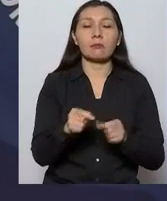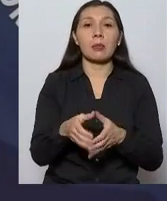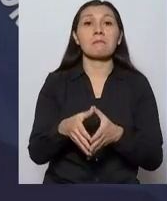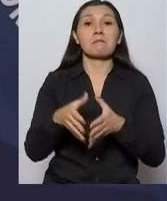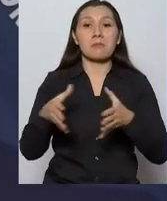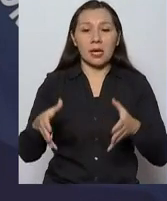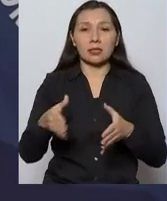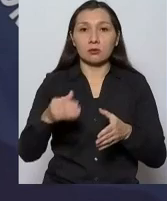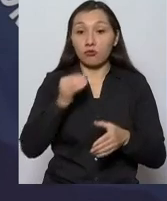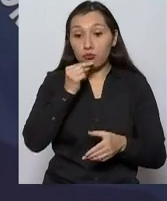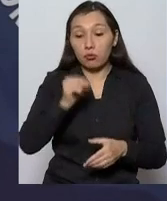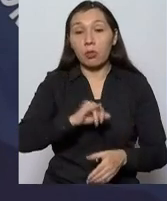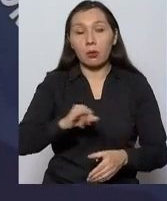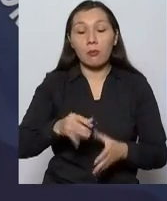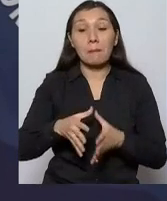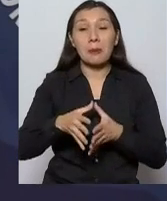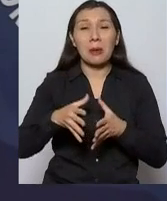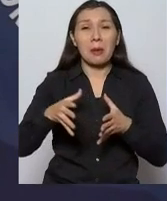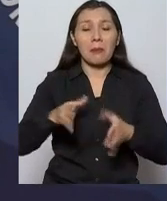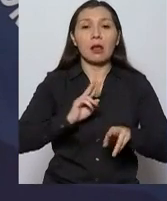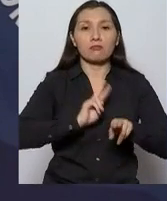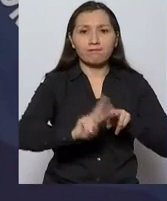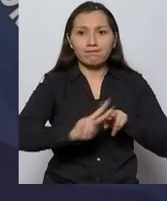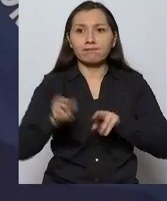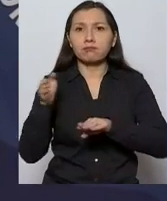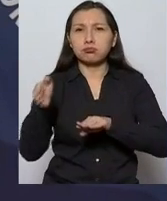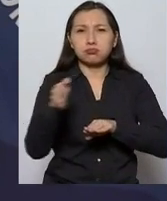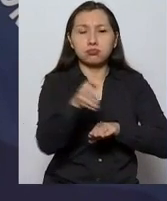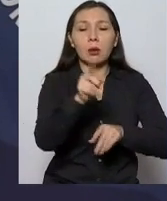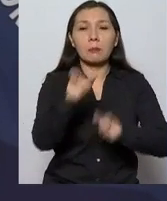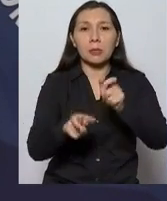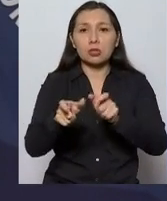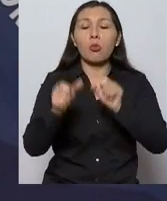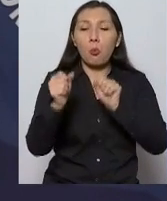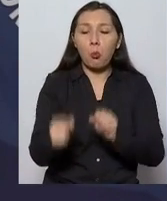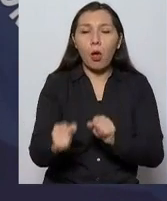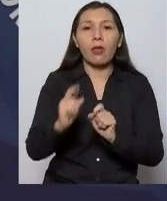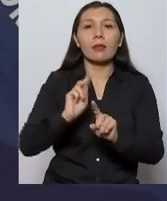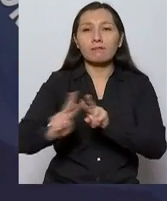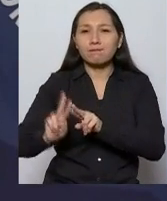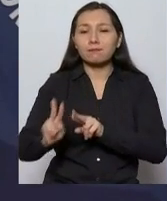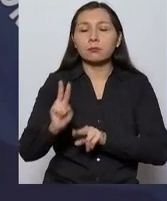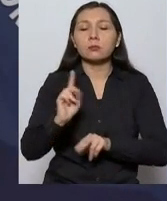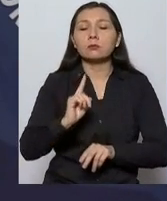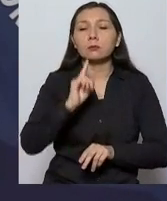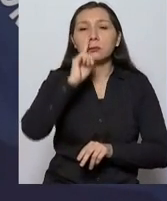se va a señalar a continuación, enormemente la capacidad de pesquisa de casos